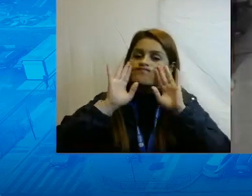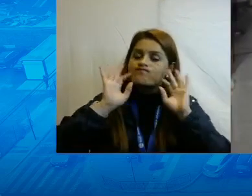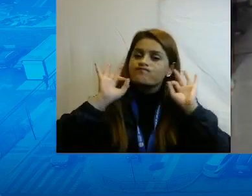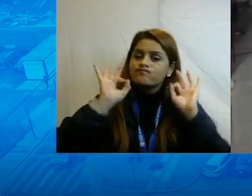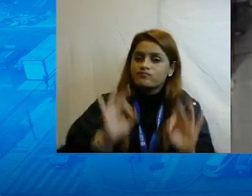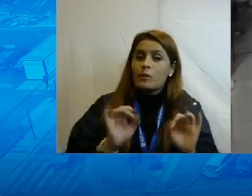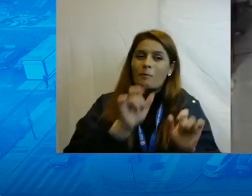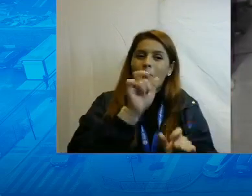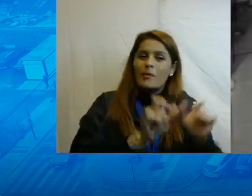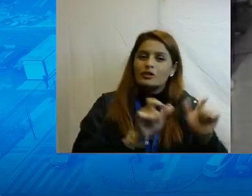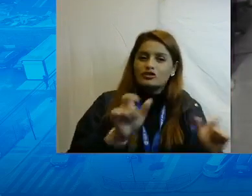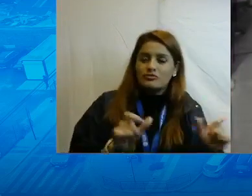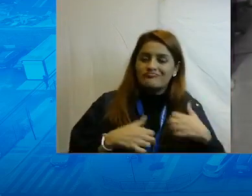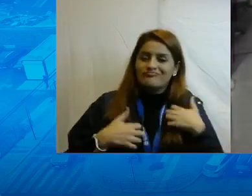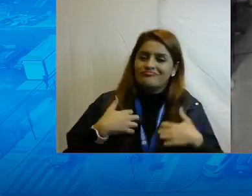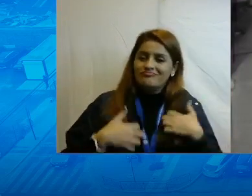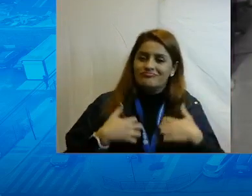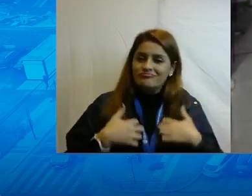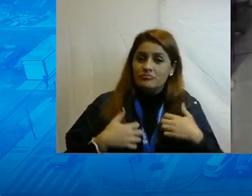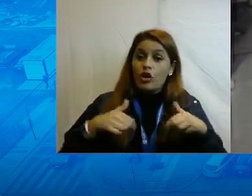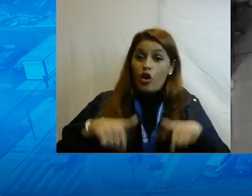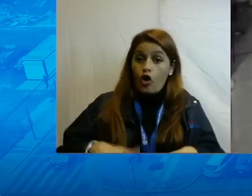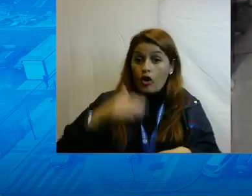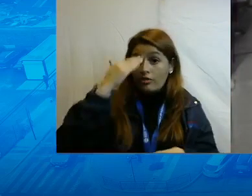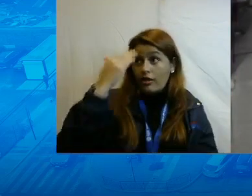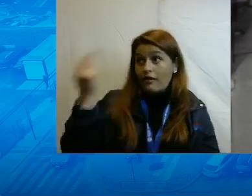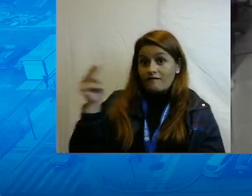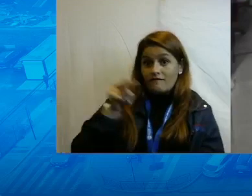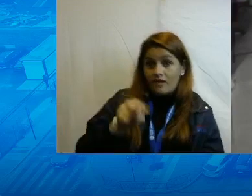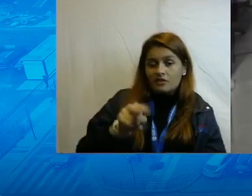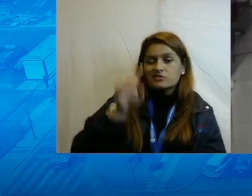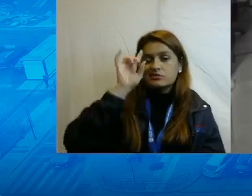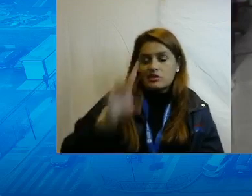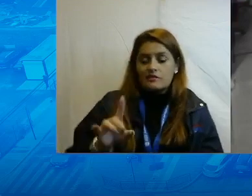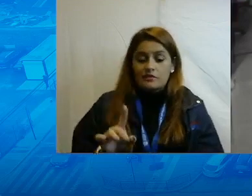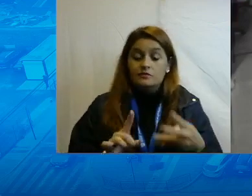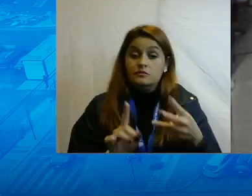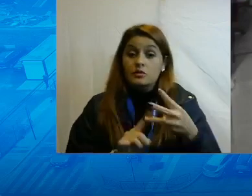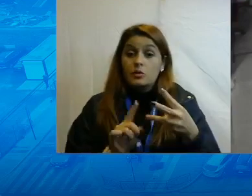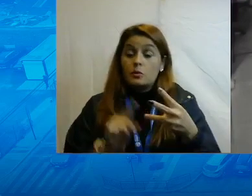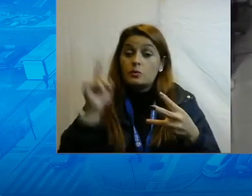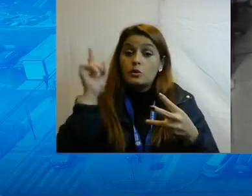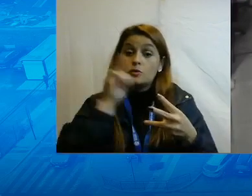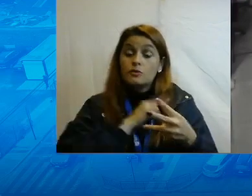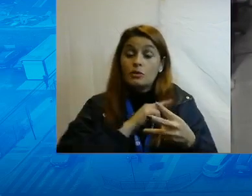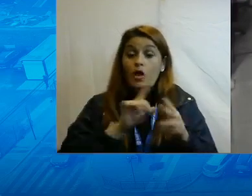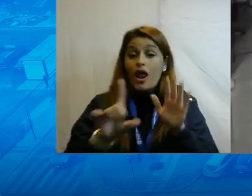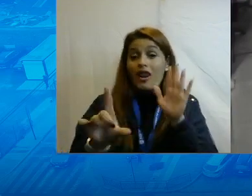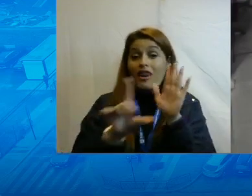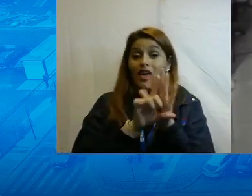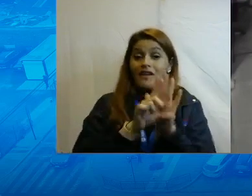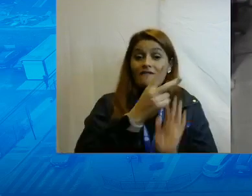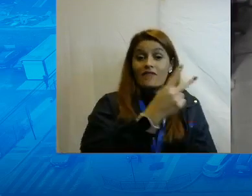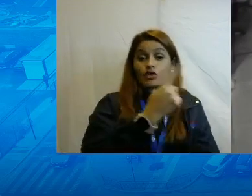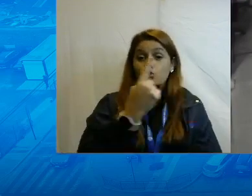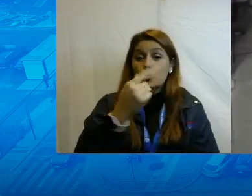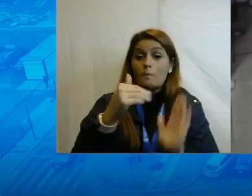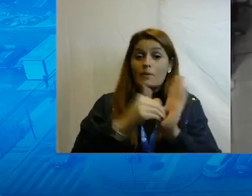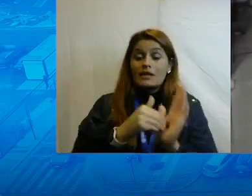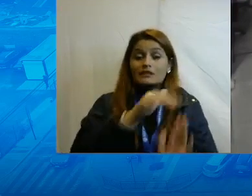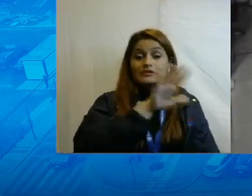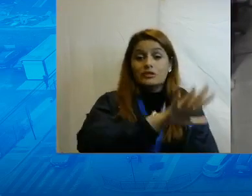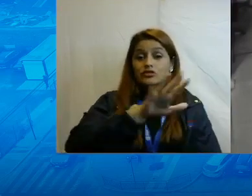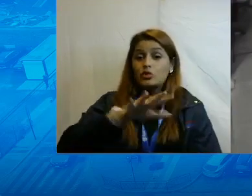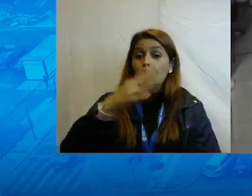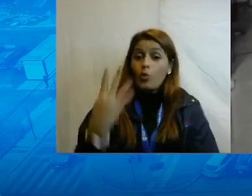están viendo menoscabado esta recolección. Y por último, en relación a la ley que